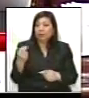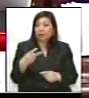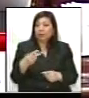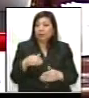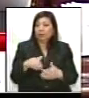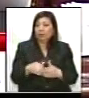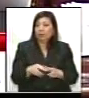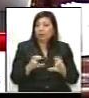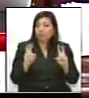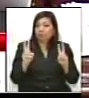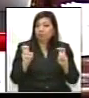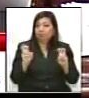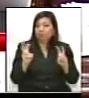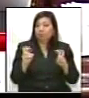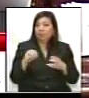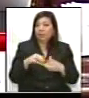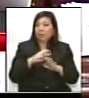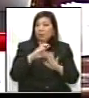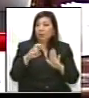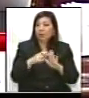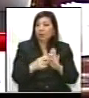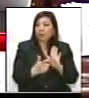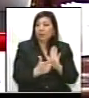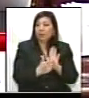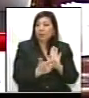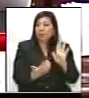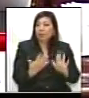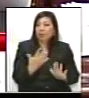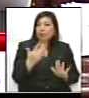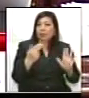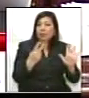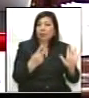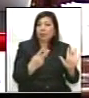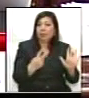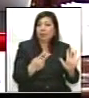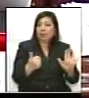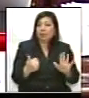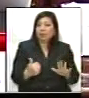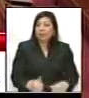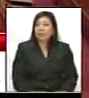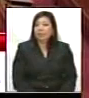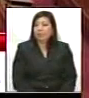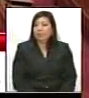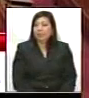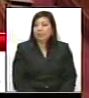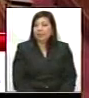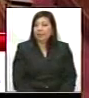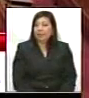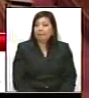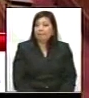del texto sustitutorio del proyecto de ley 15 7 es el siguiente tema